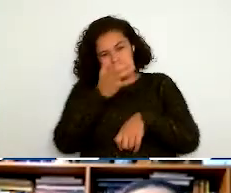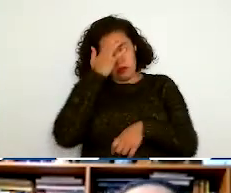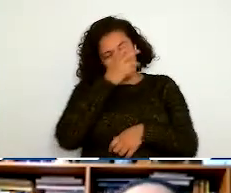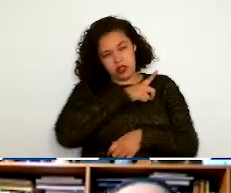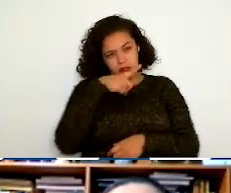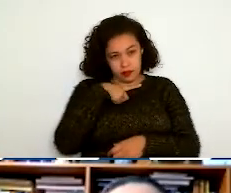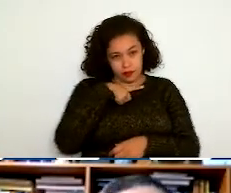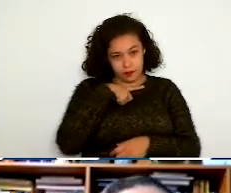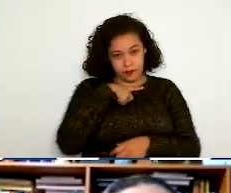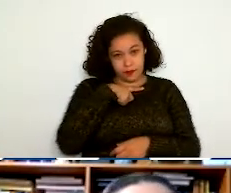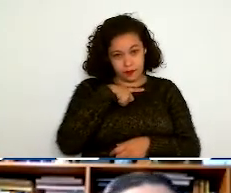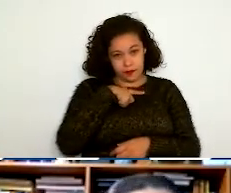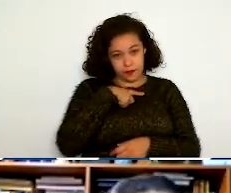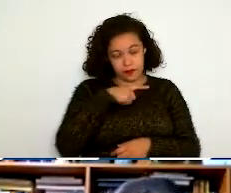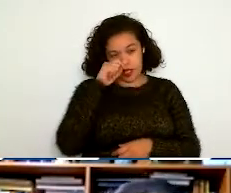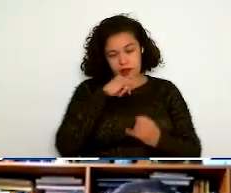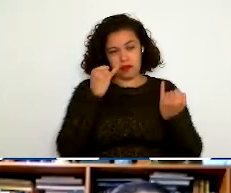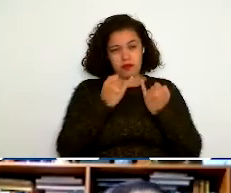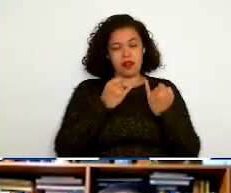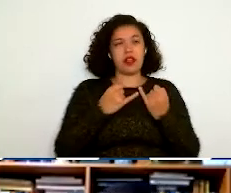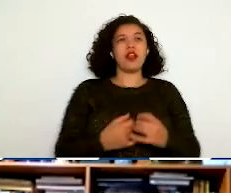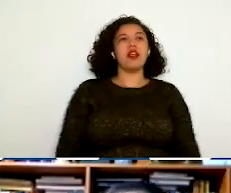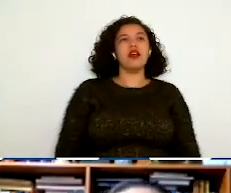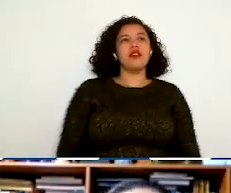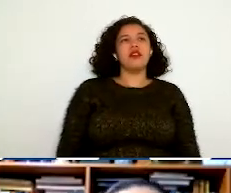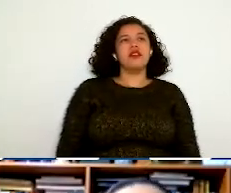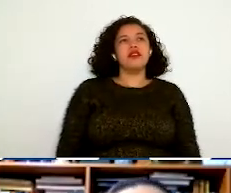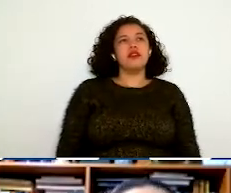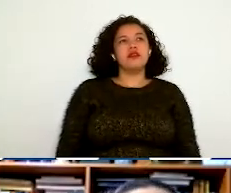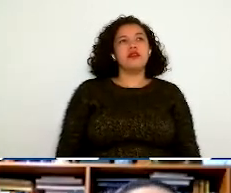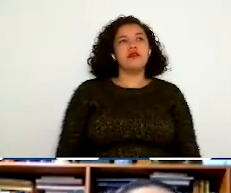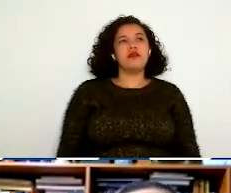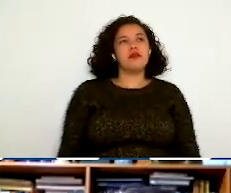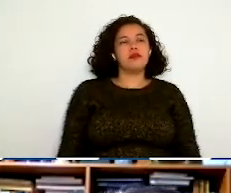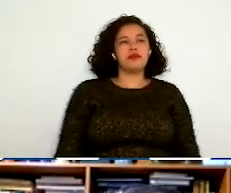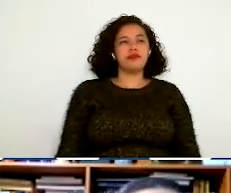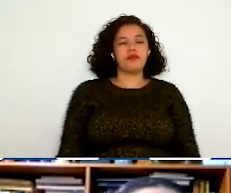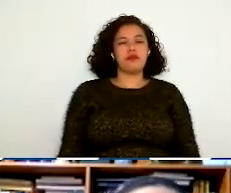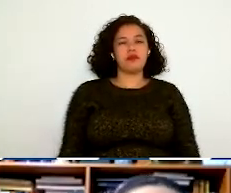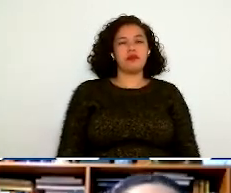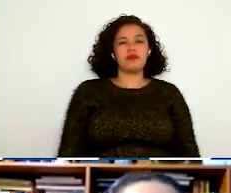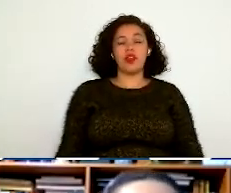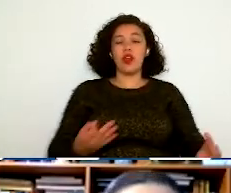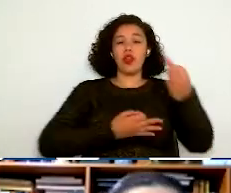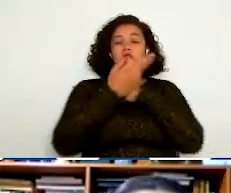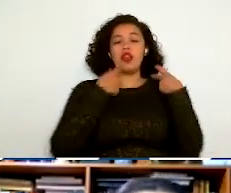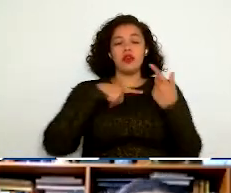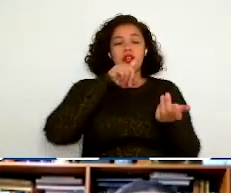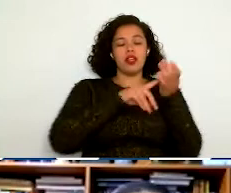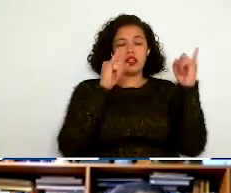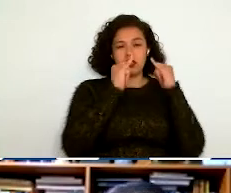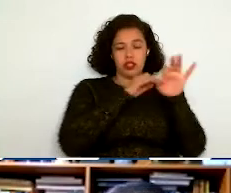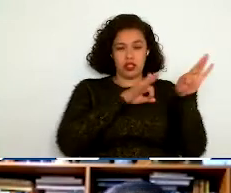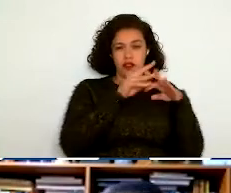además esto tiene que ser con la participación de todos los que conforman a la institución, ¿no?